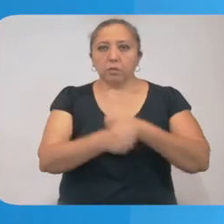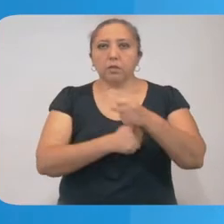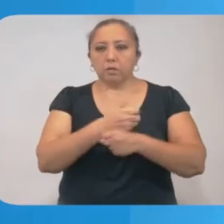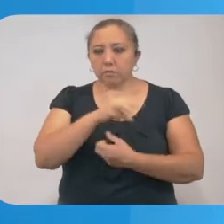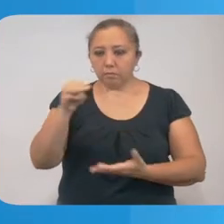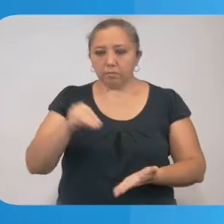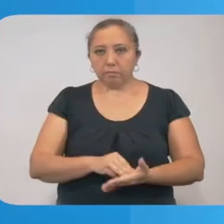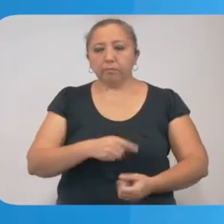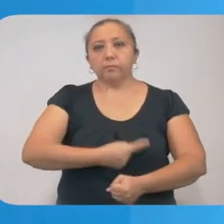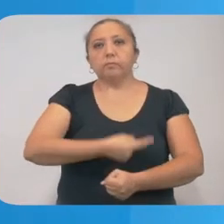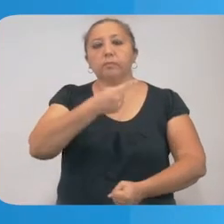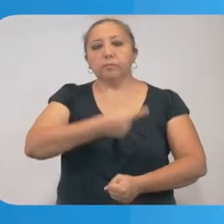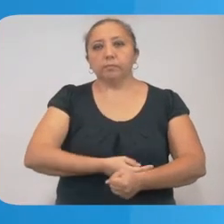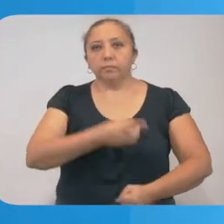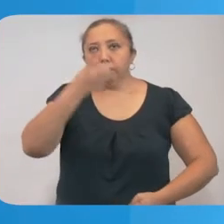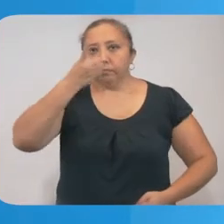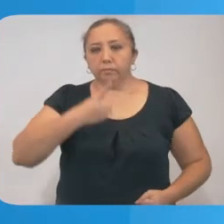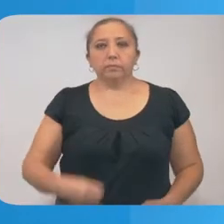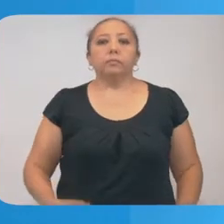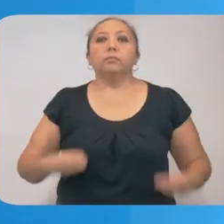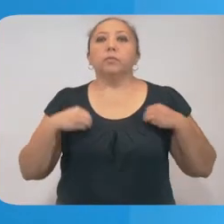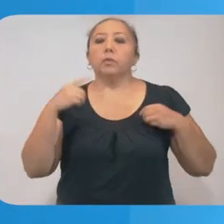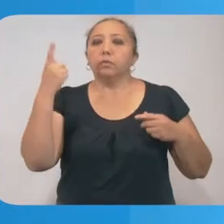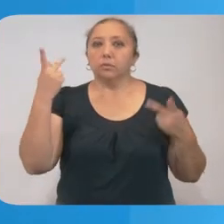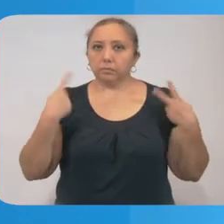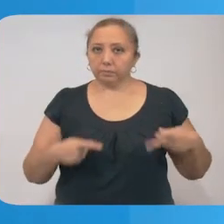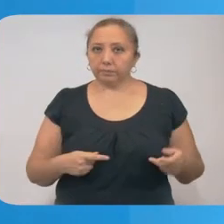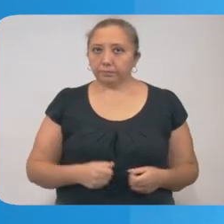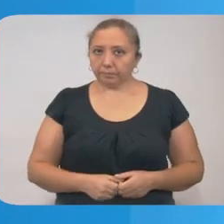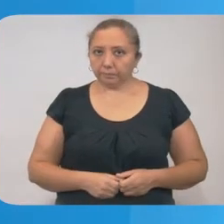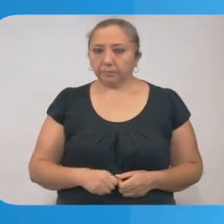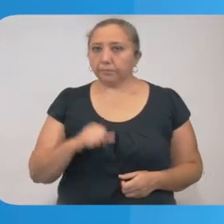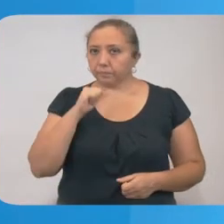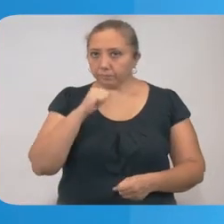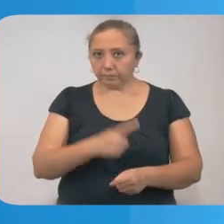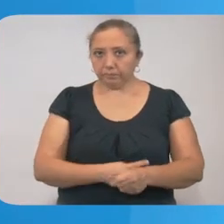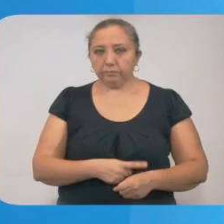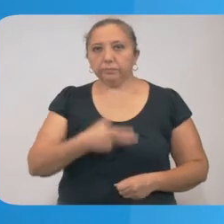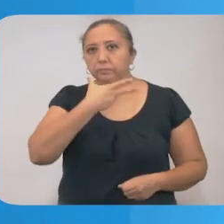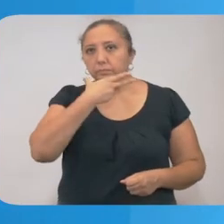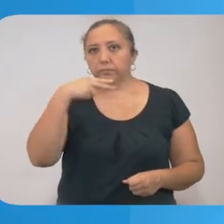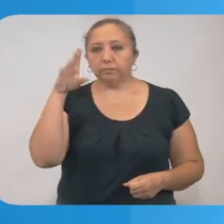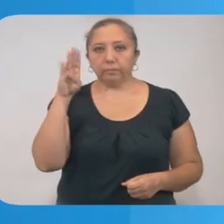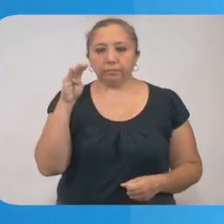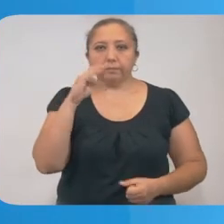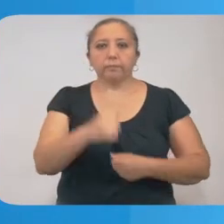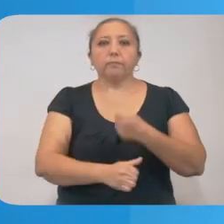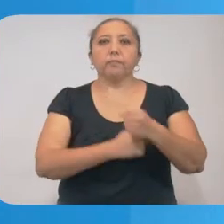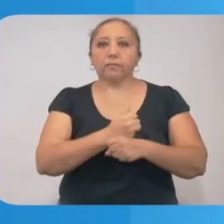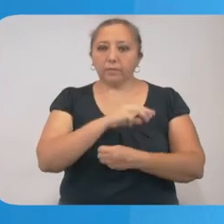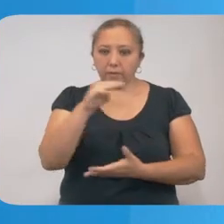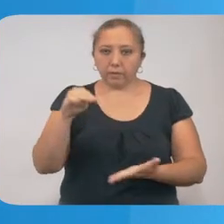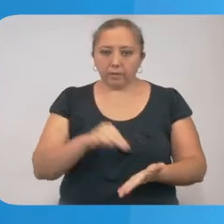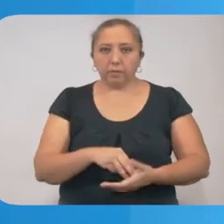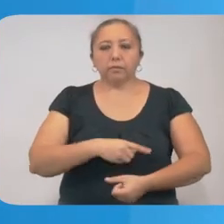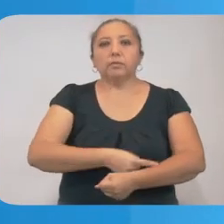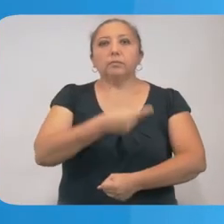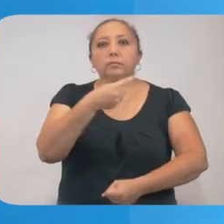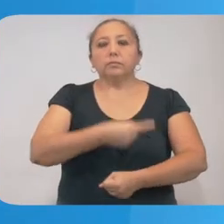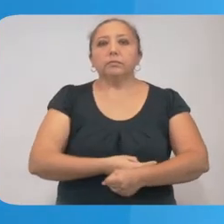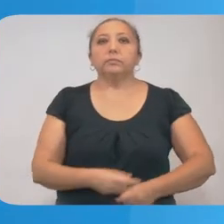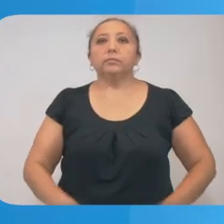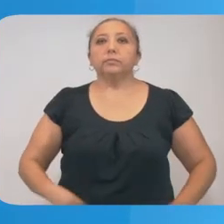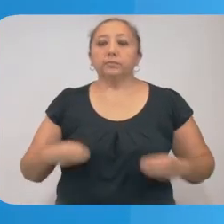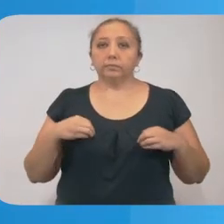Mérida, con hipertensión y diabetes, vivía con una persona sin síntomas. Hombre de 90 años de Mérida, con hipertensión,